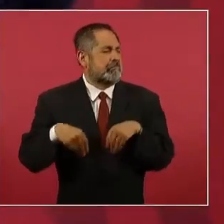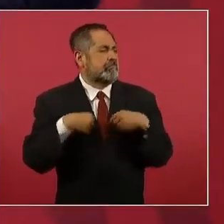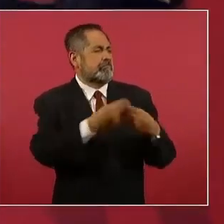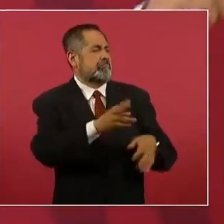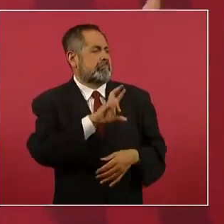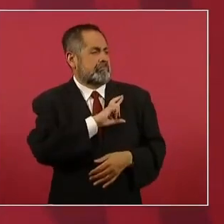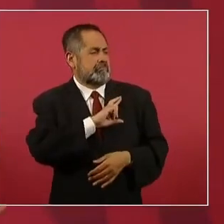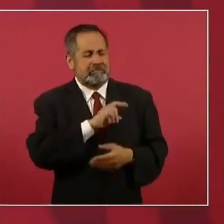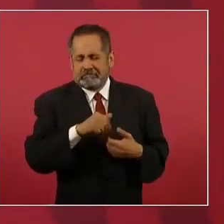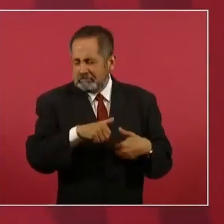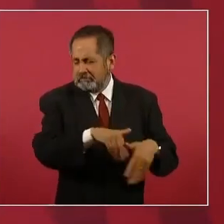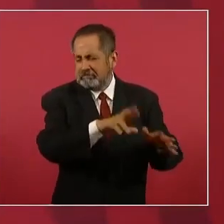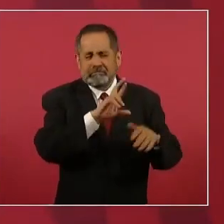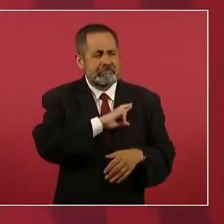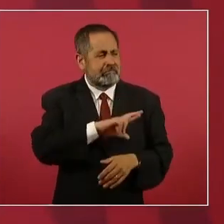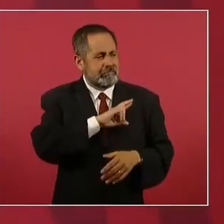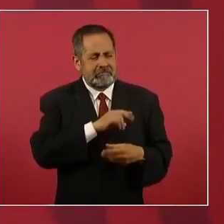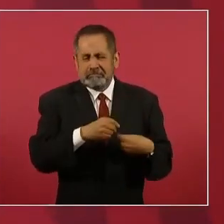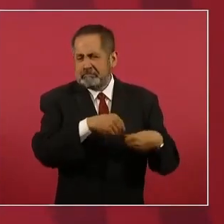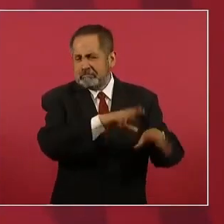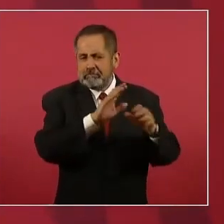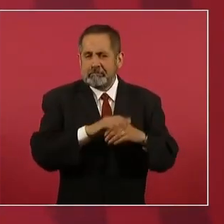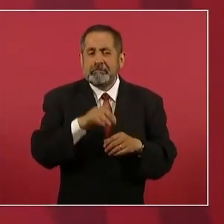bueno, las minas,